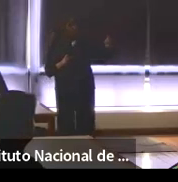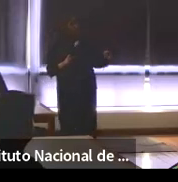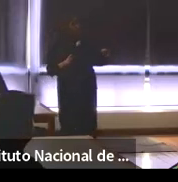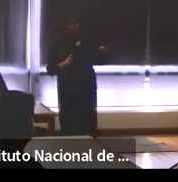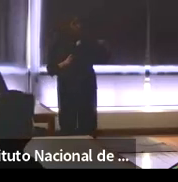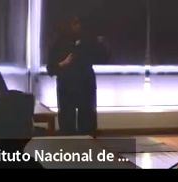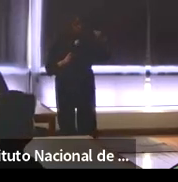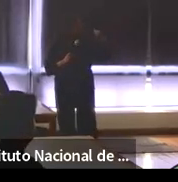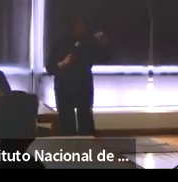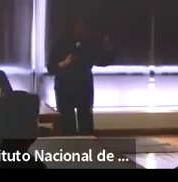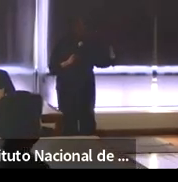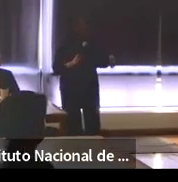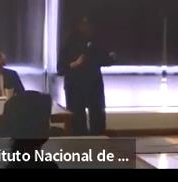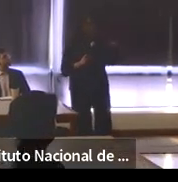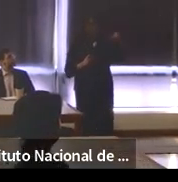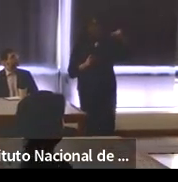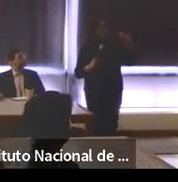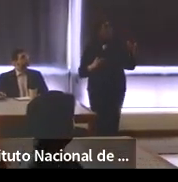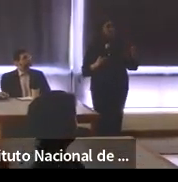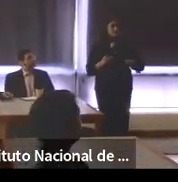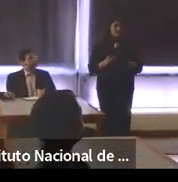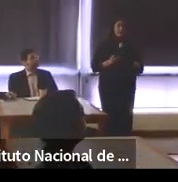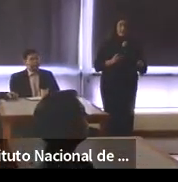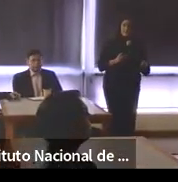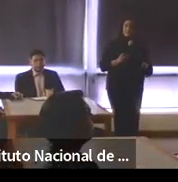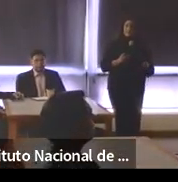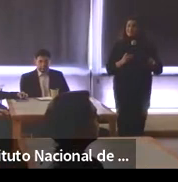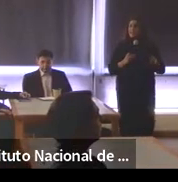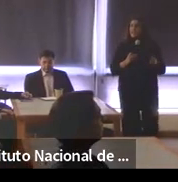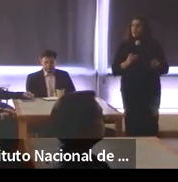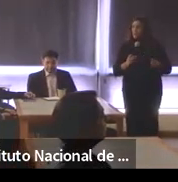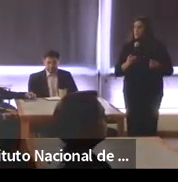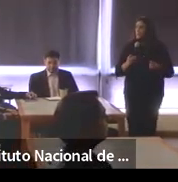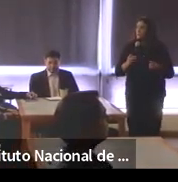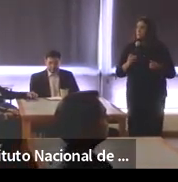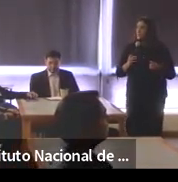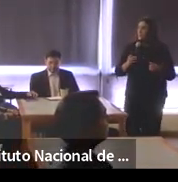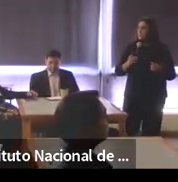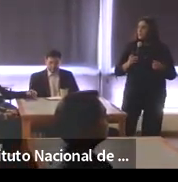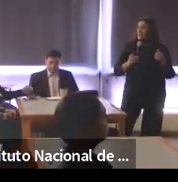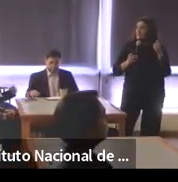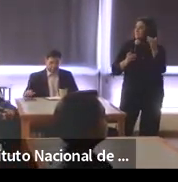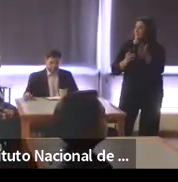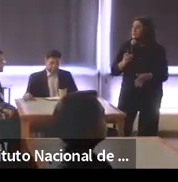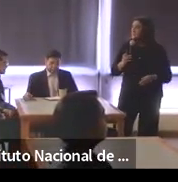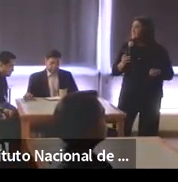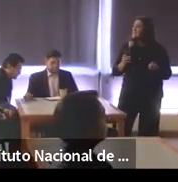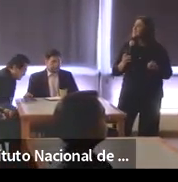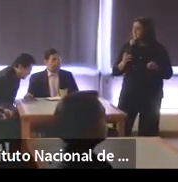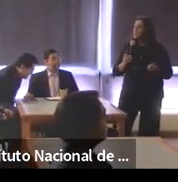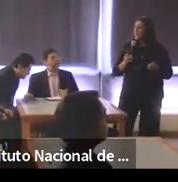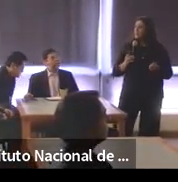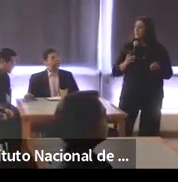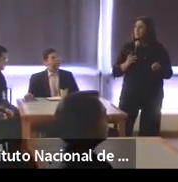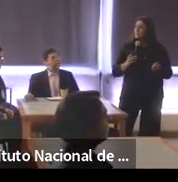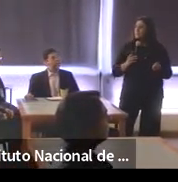ayuda preparas y planeas defines las reglas básicas de la negociación donde el respeto tiene que